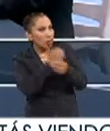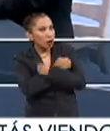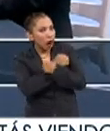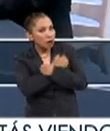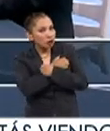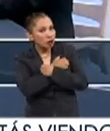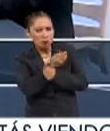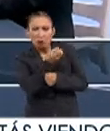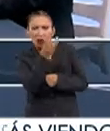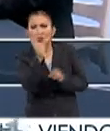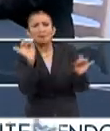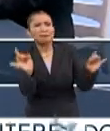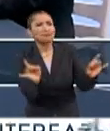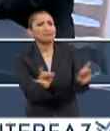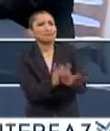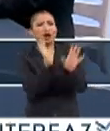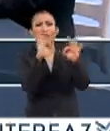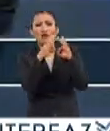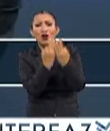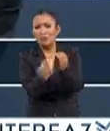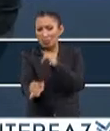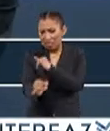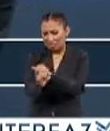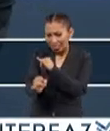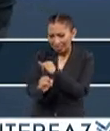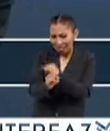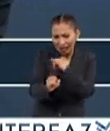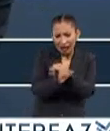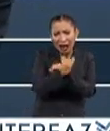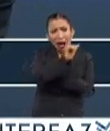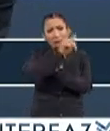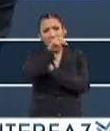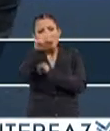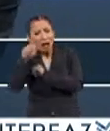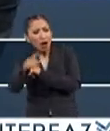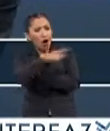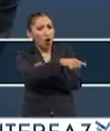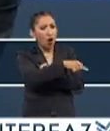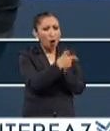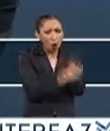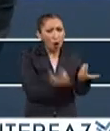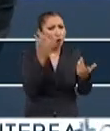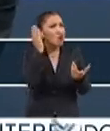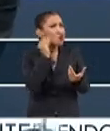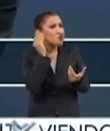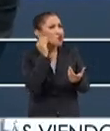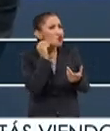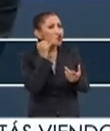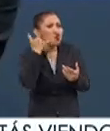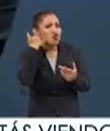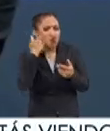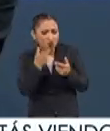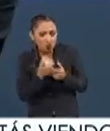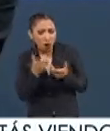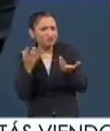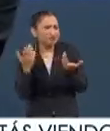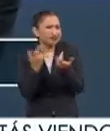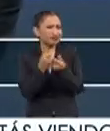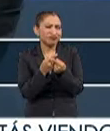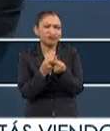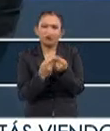Educación por cualquiera de las formas que hoy la radio permite, por los teléfonos celulares,